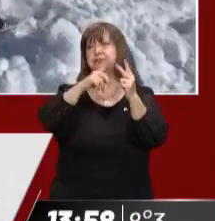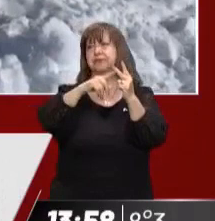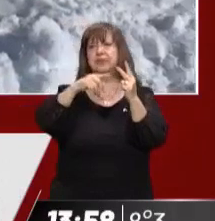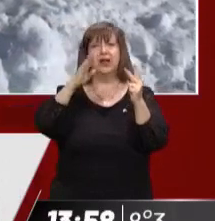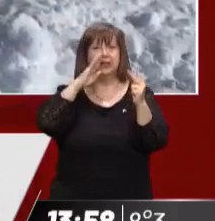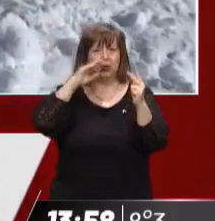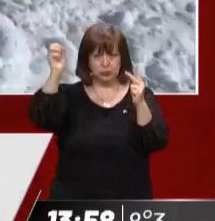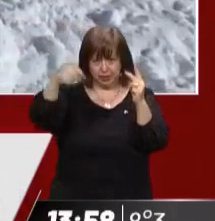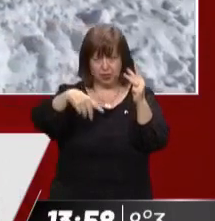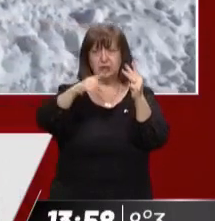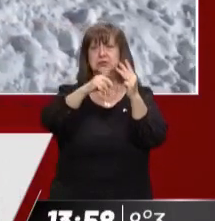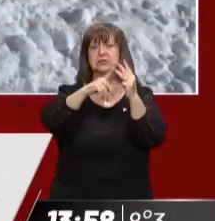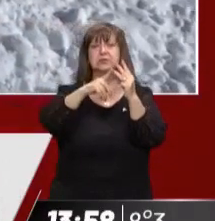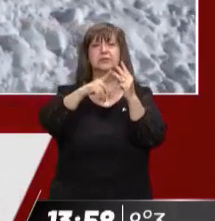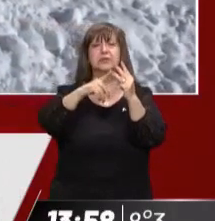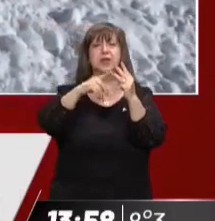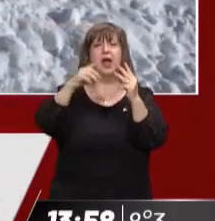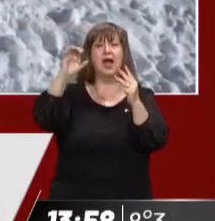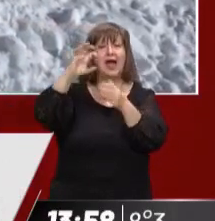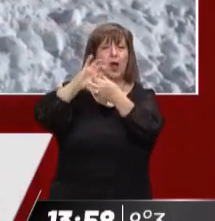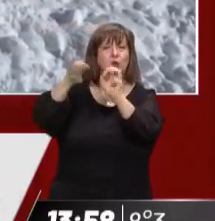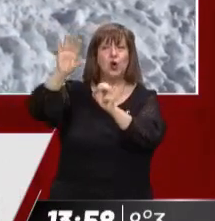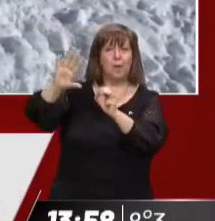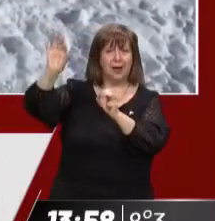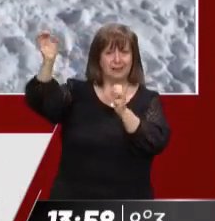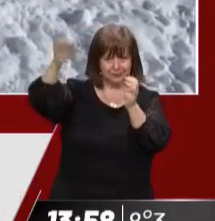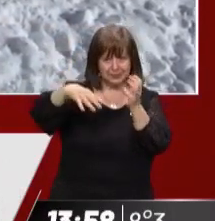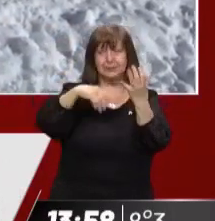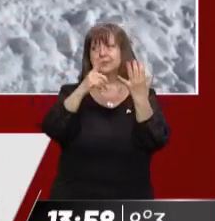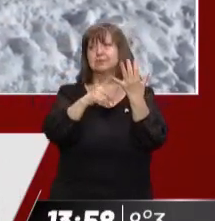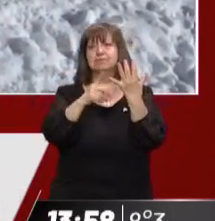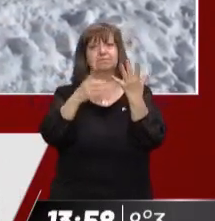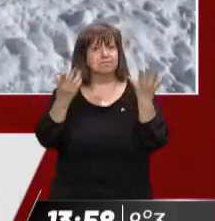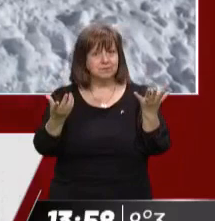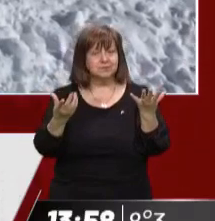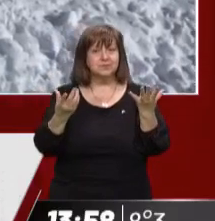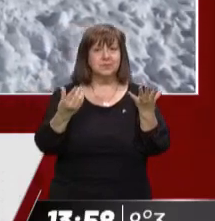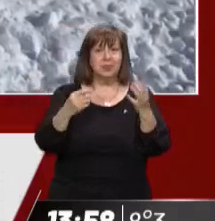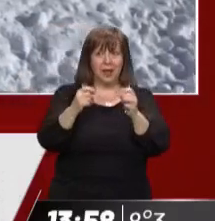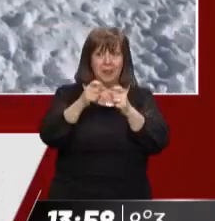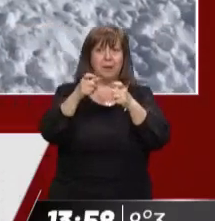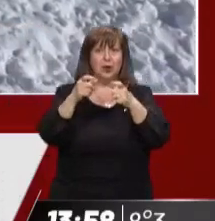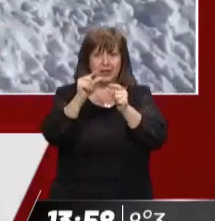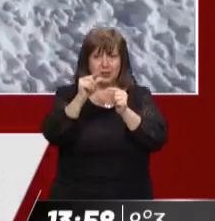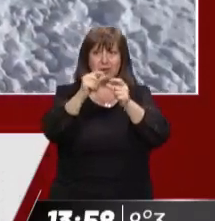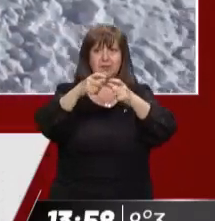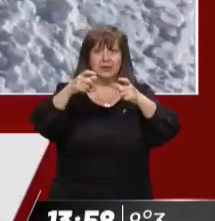de Estados Unidos, hemos tenido gente de Europa también, así que bueno, vamos ampliando de a poco